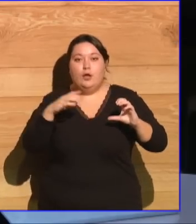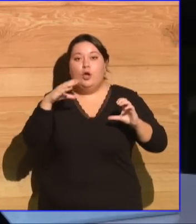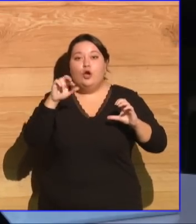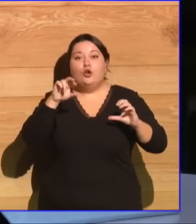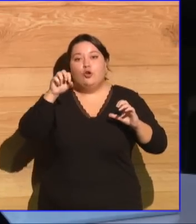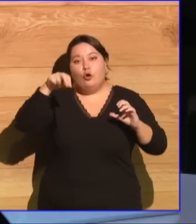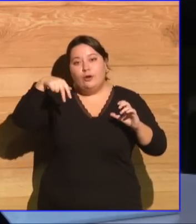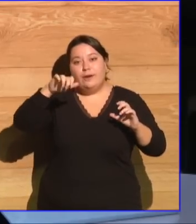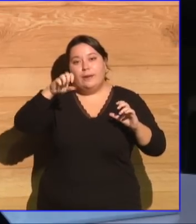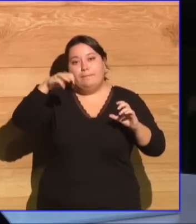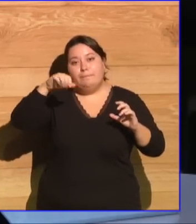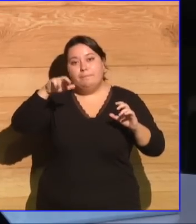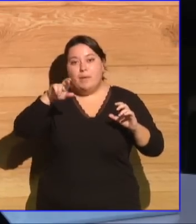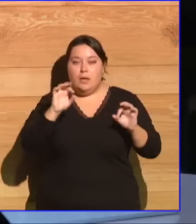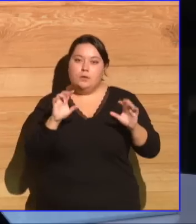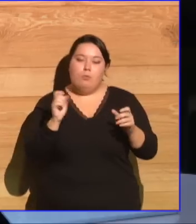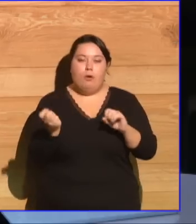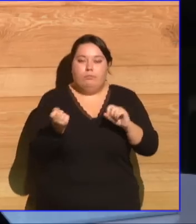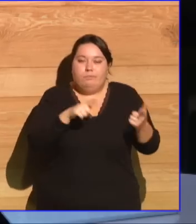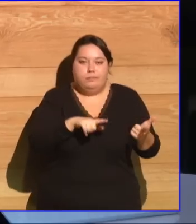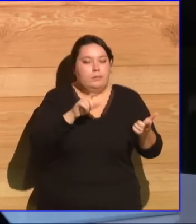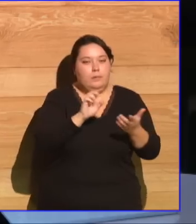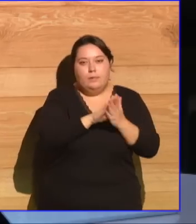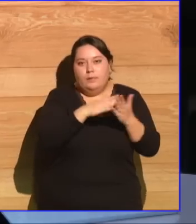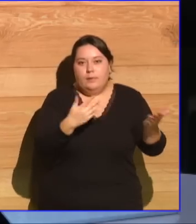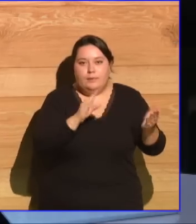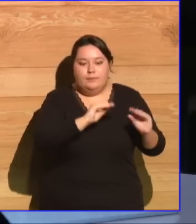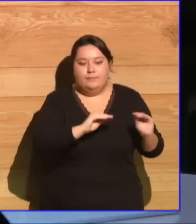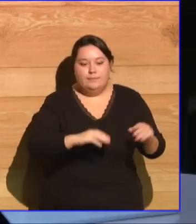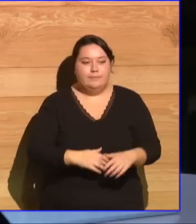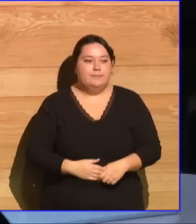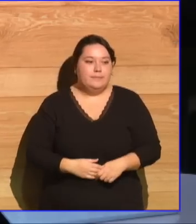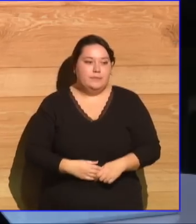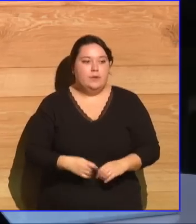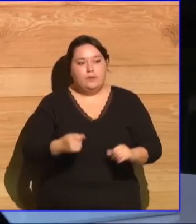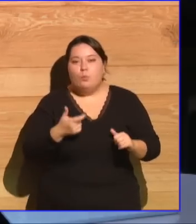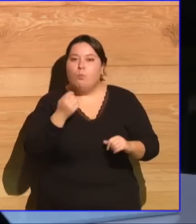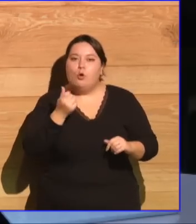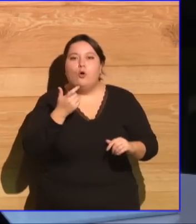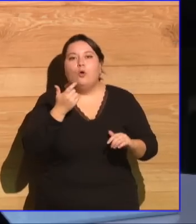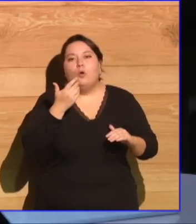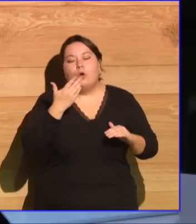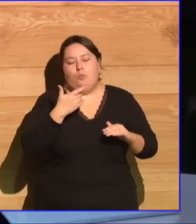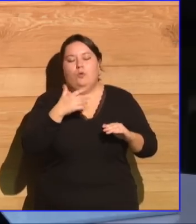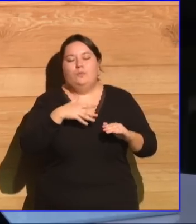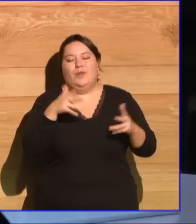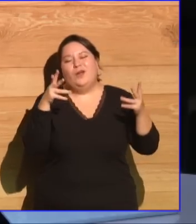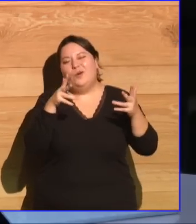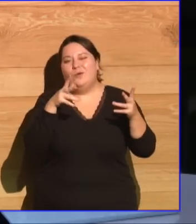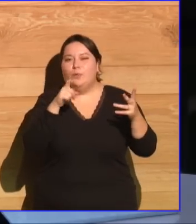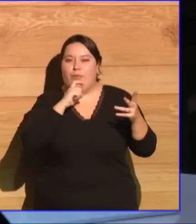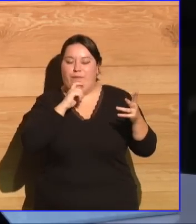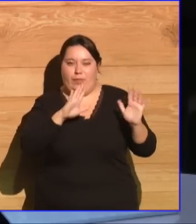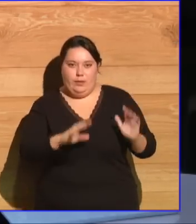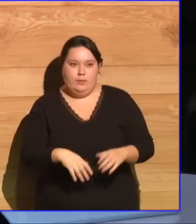de Ballard. Es una película muy inquietante, por otro lado, muy limítrofe, pero magnífica. Muy complicada y difícil de recomendar a lo mejor, pero